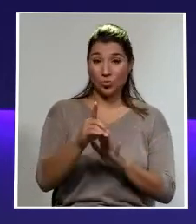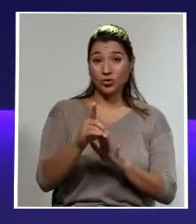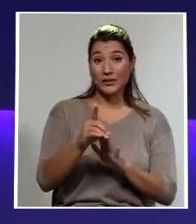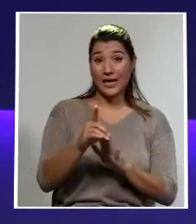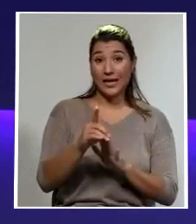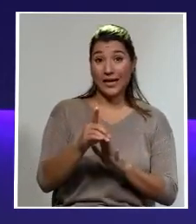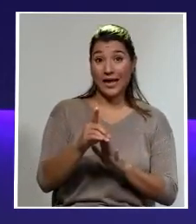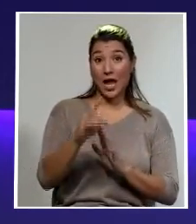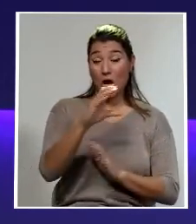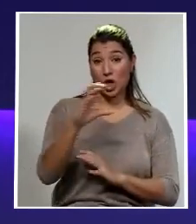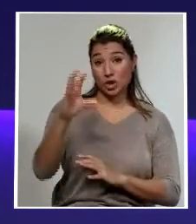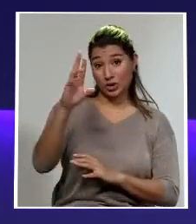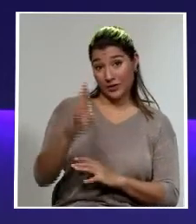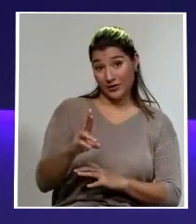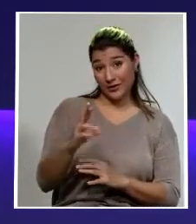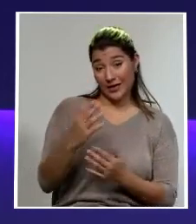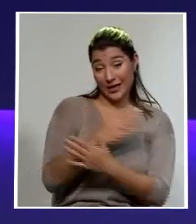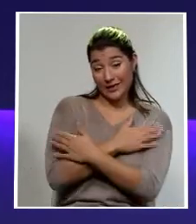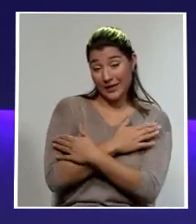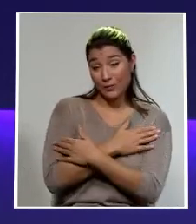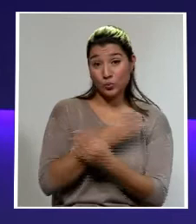este país que tanto queremos.